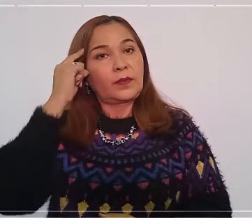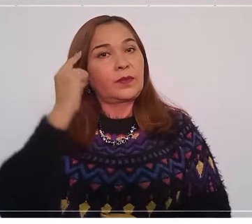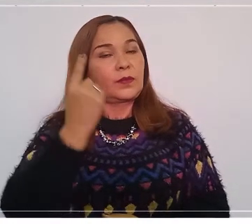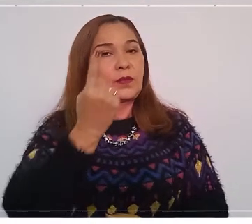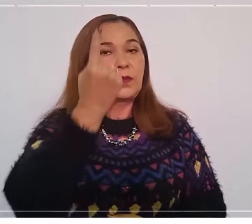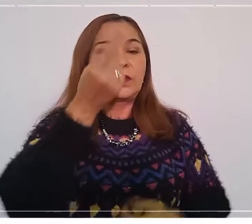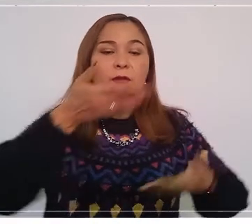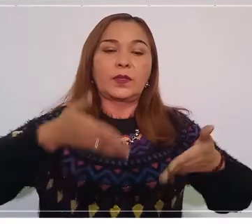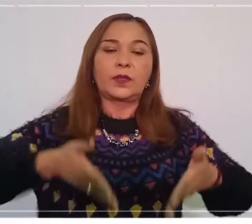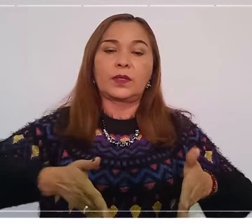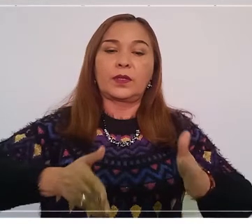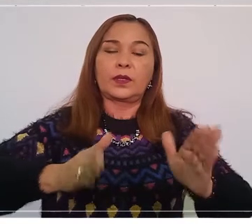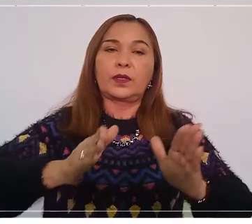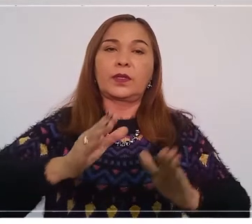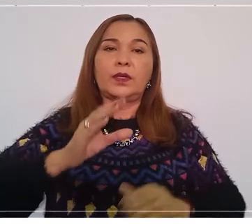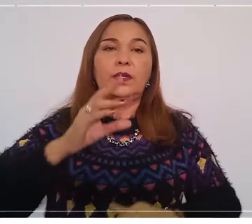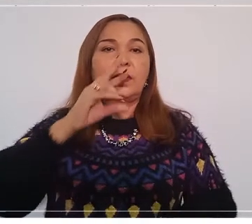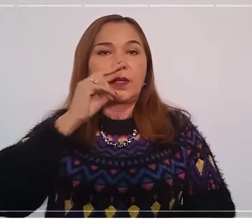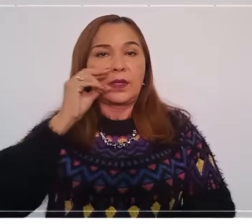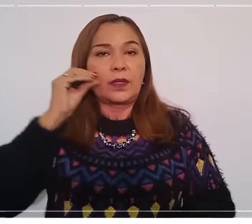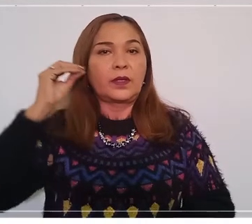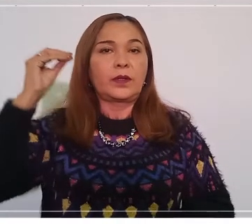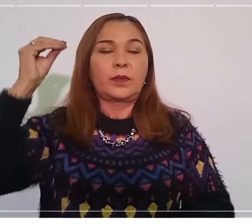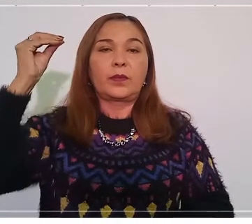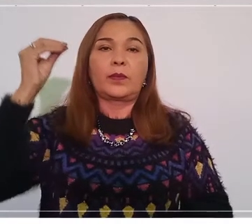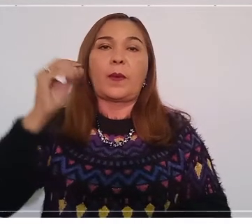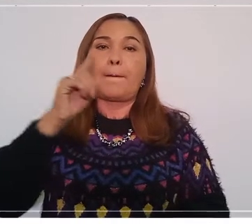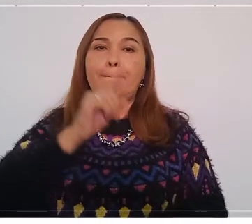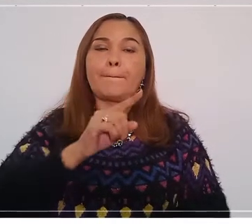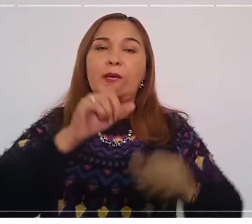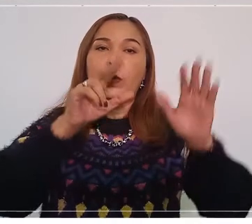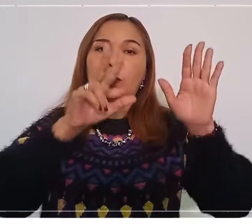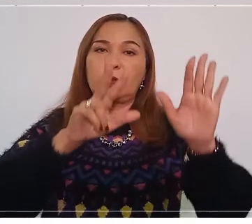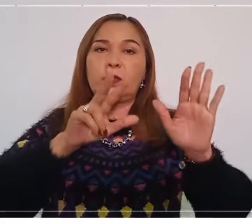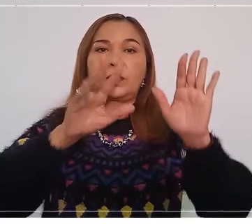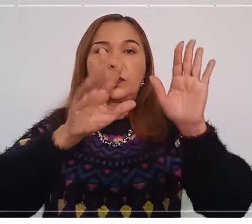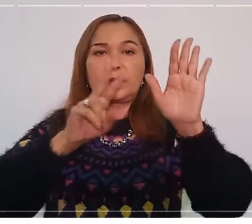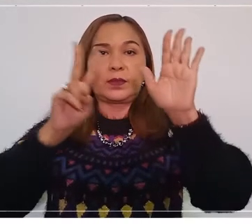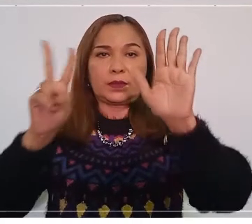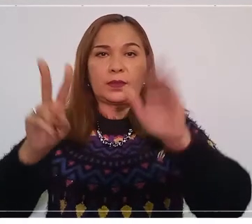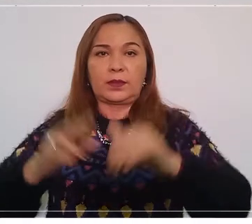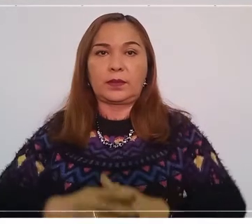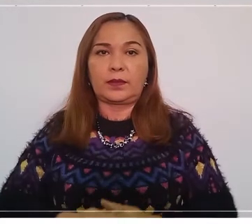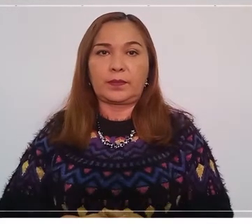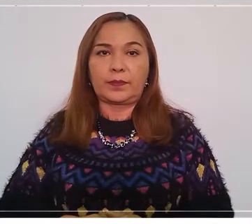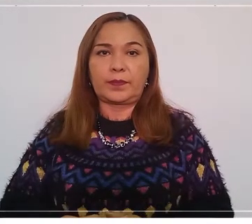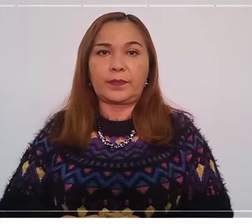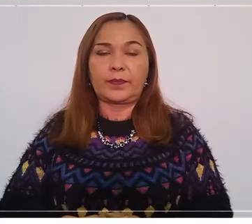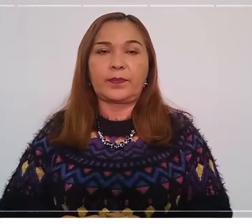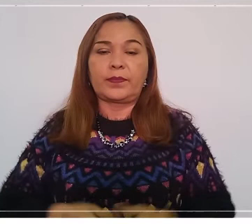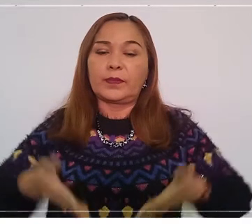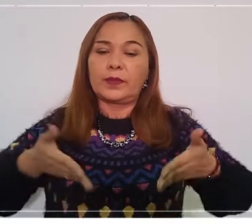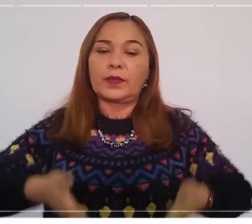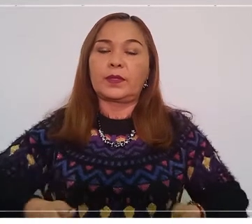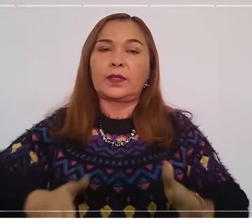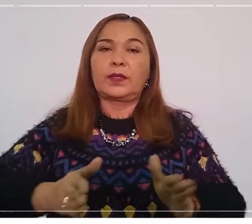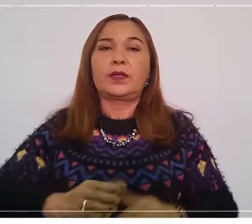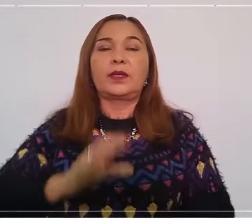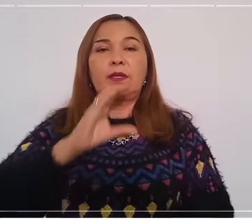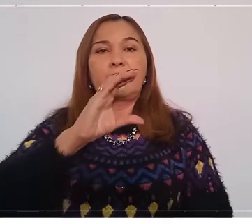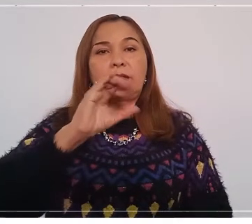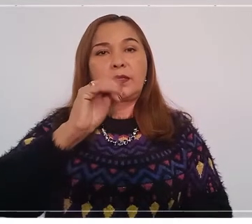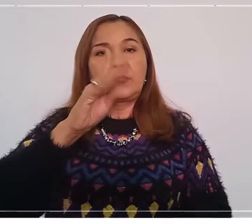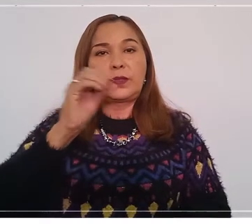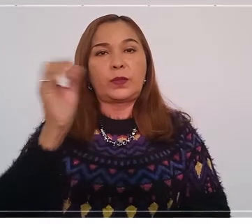1 natalicio de ezequiel zamora 1817 natalicio de